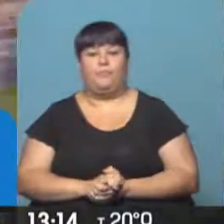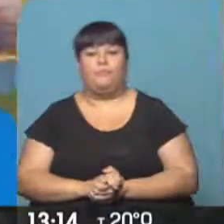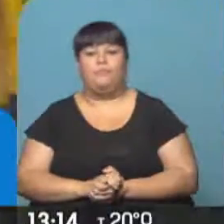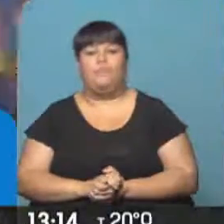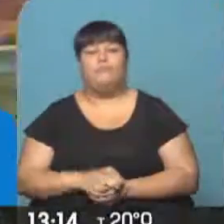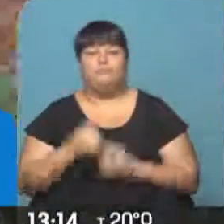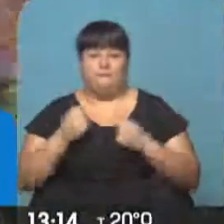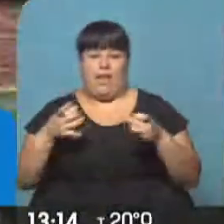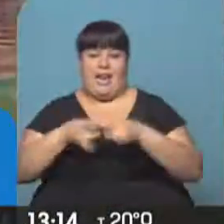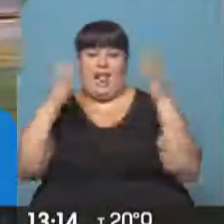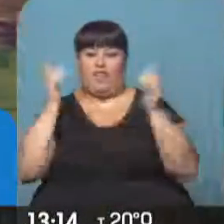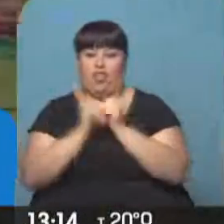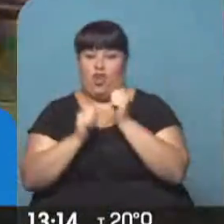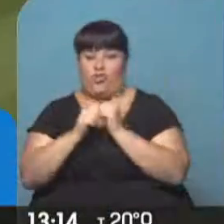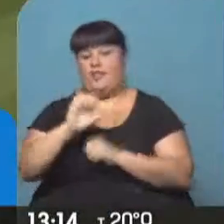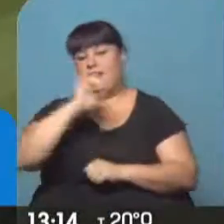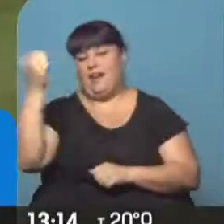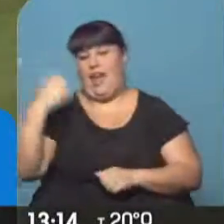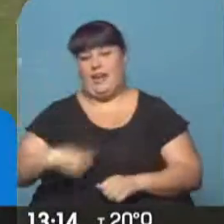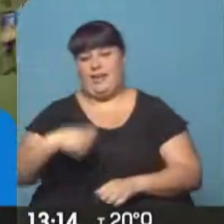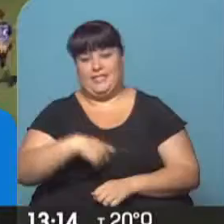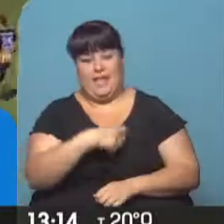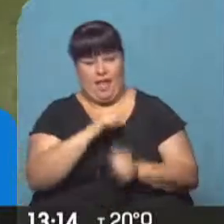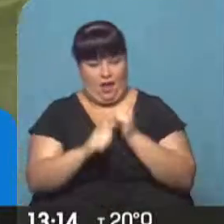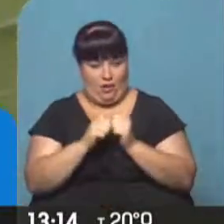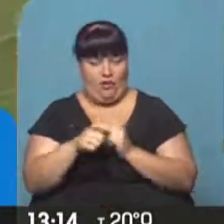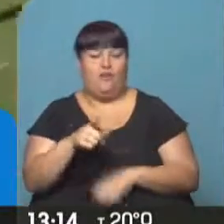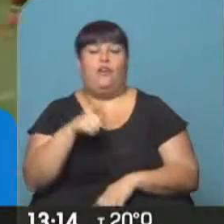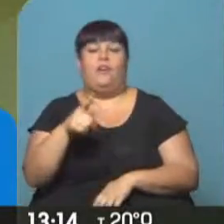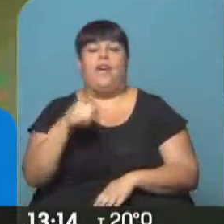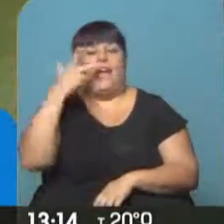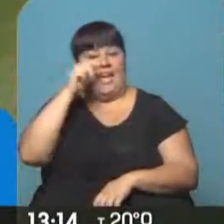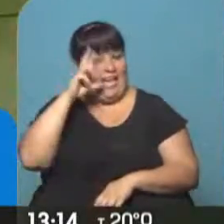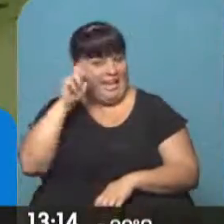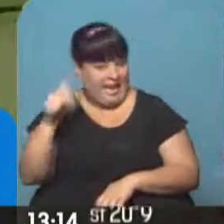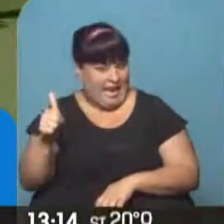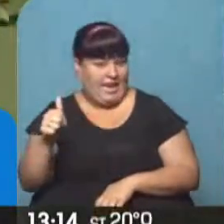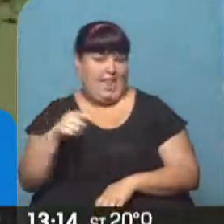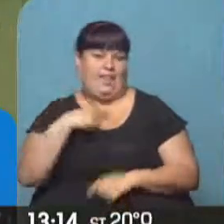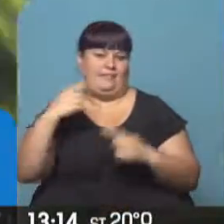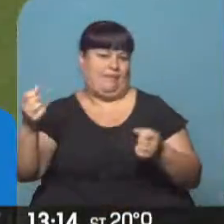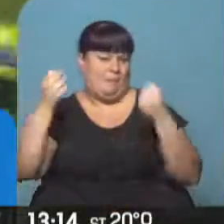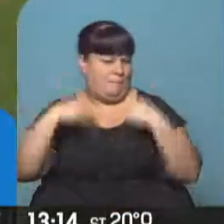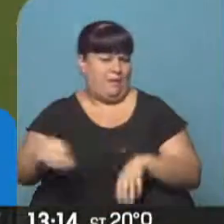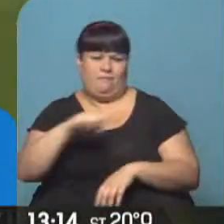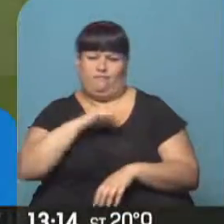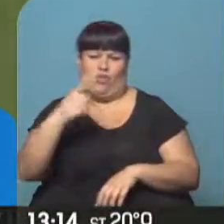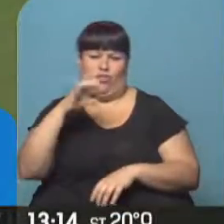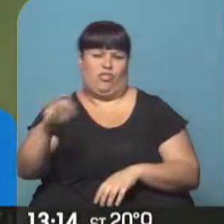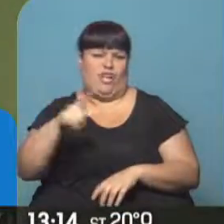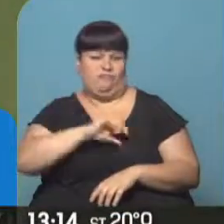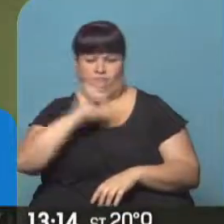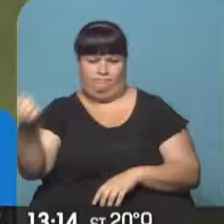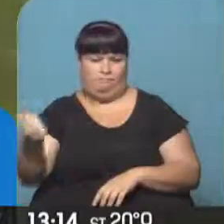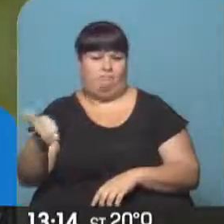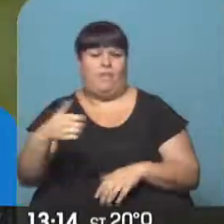El imponente clásico rosarino quedó en manos de Rosario Central. Germán Herrera hizo delirar de arranque al canalla, que festejó